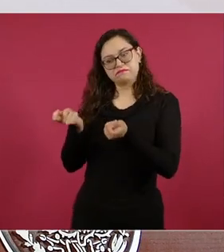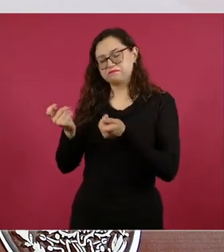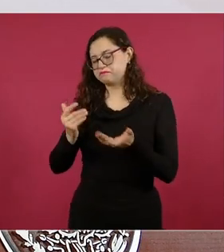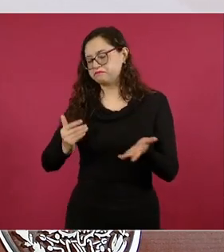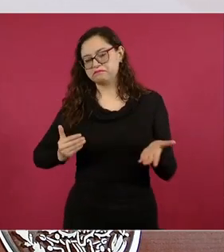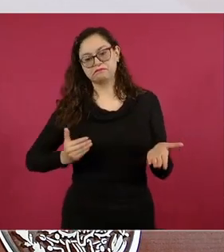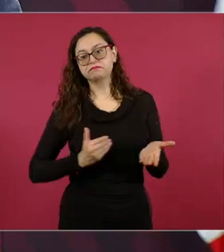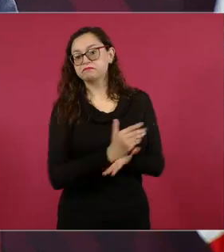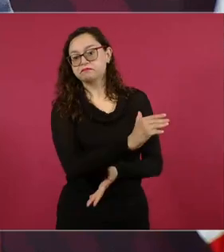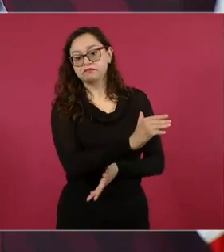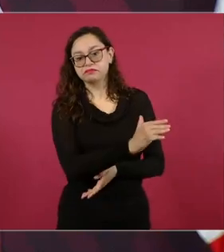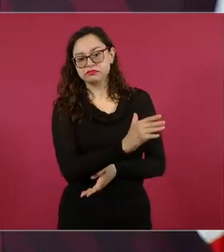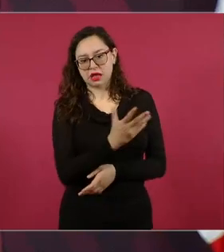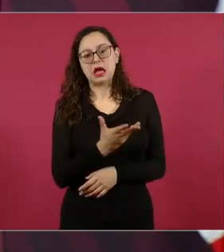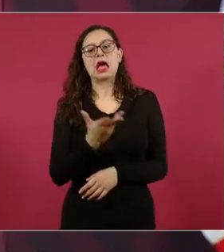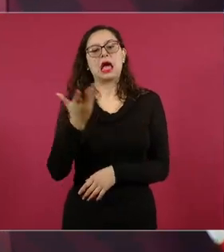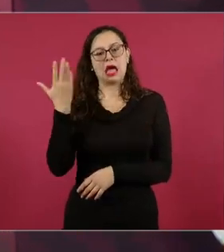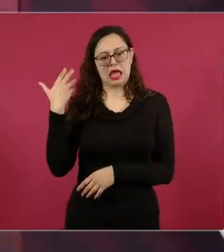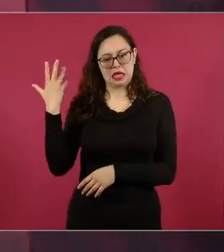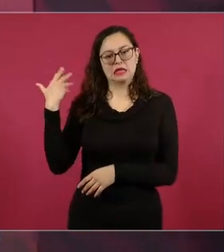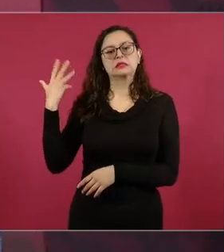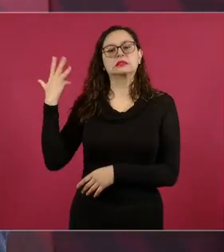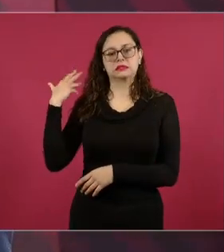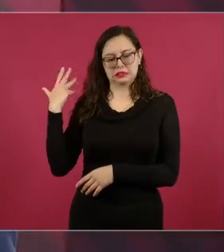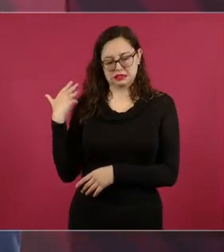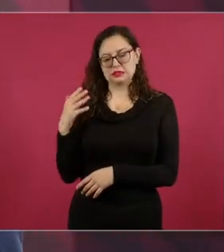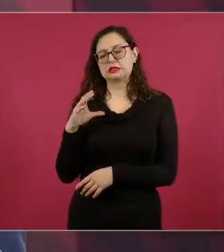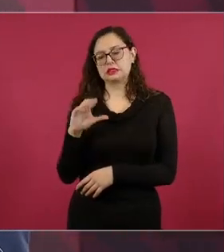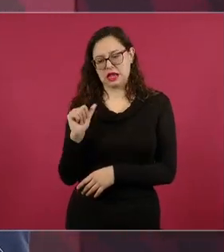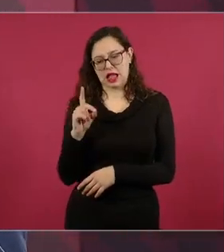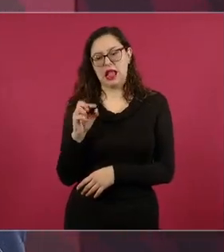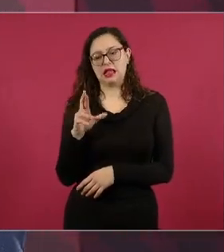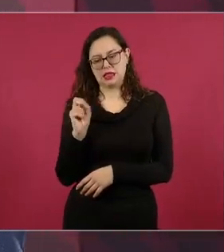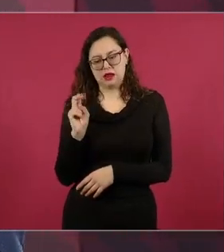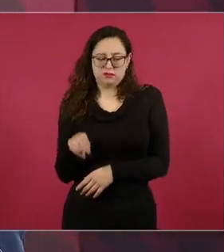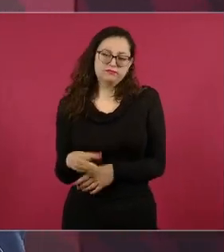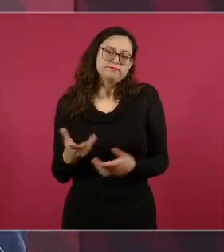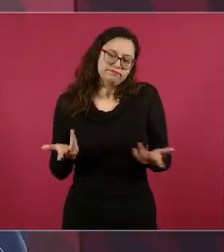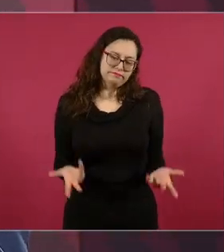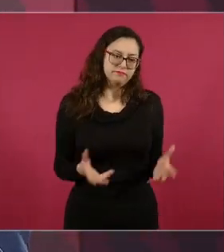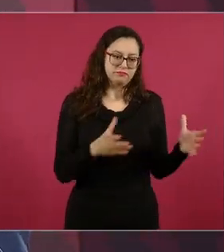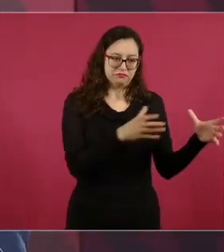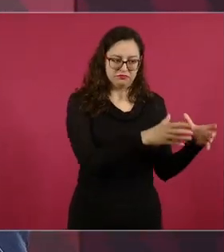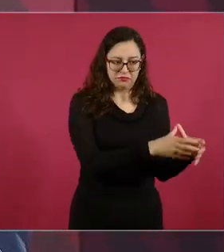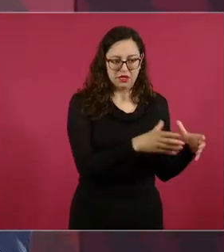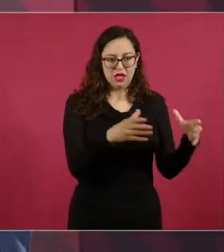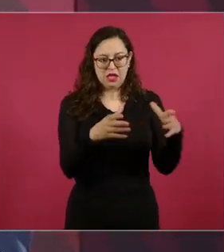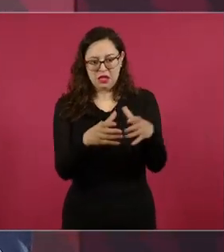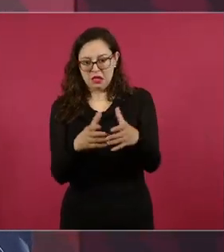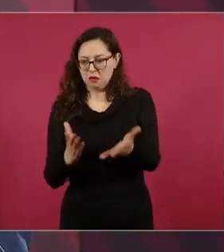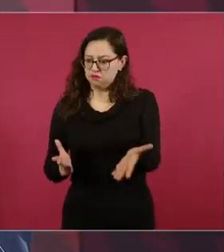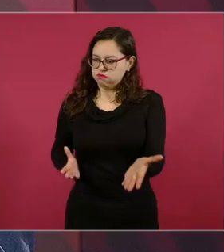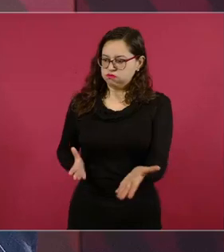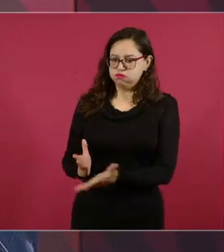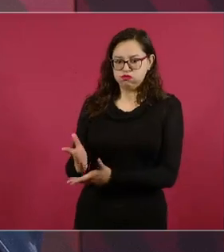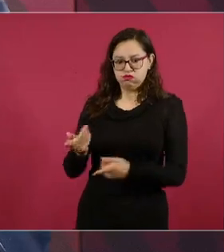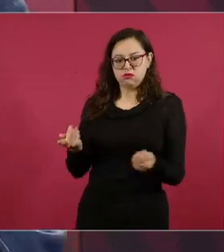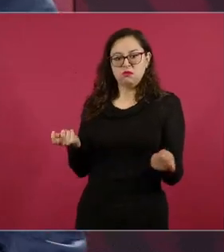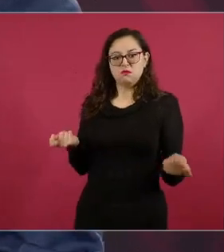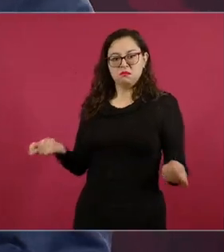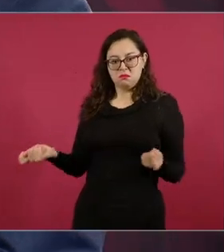como sucedió en el tiempo de Felipe Calderón, que sí se